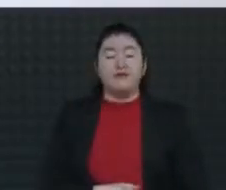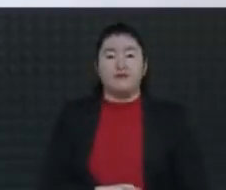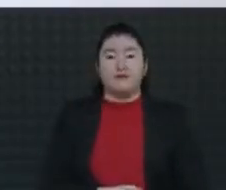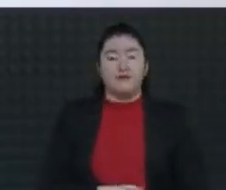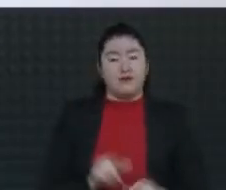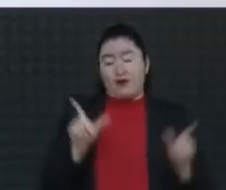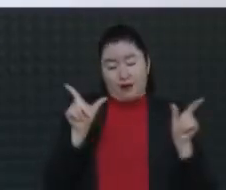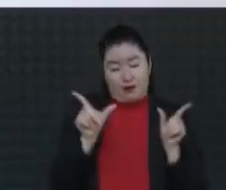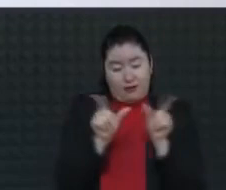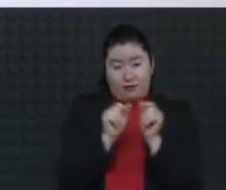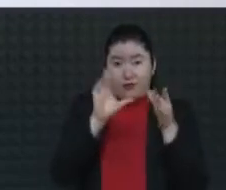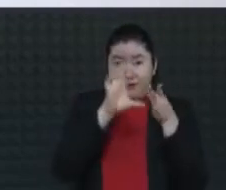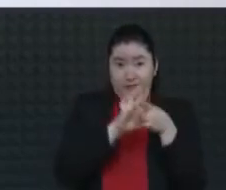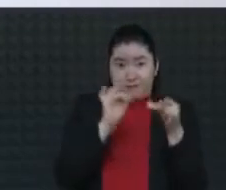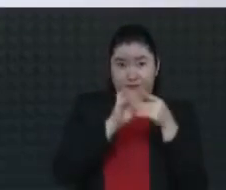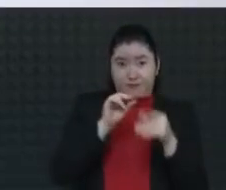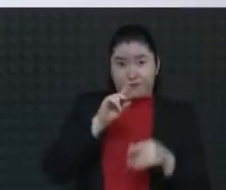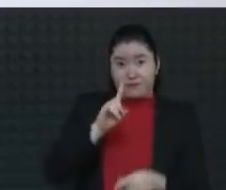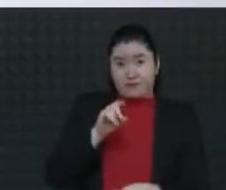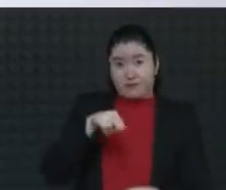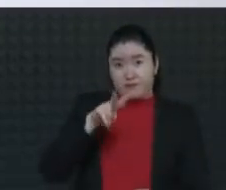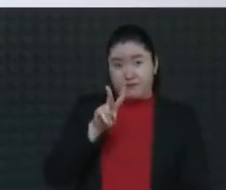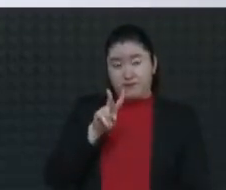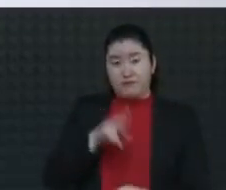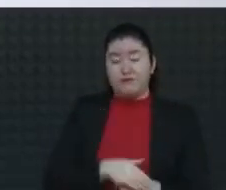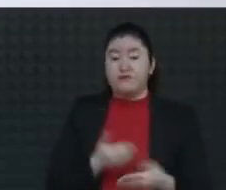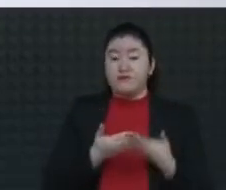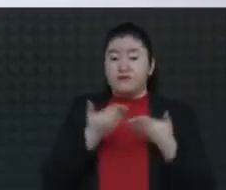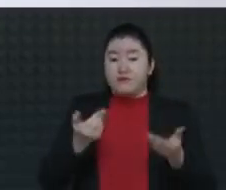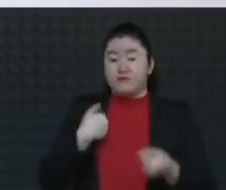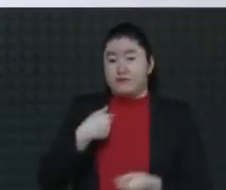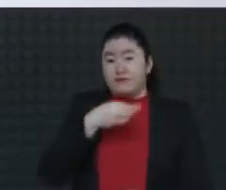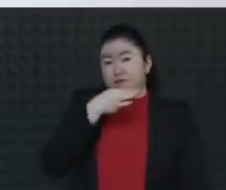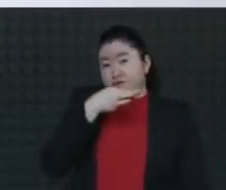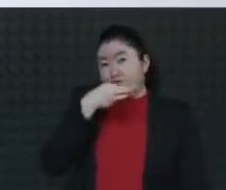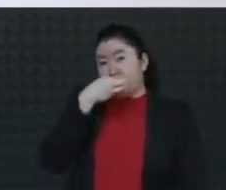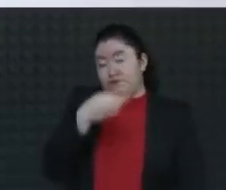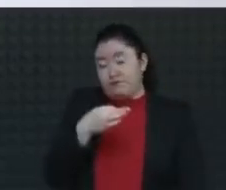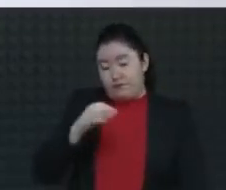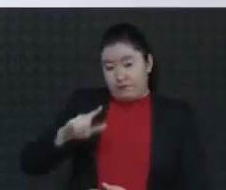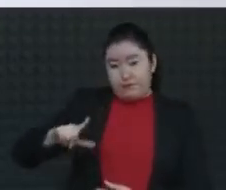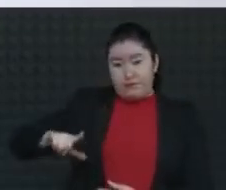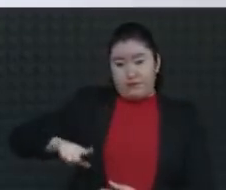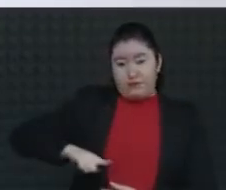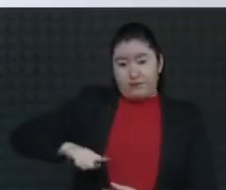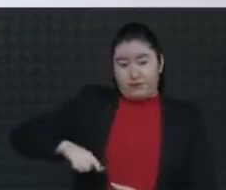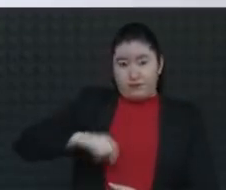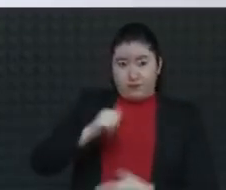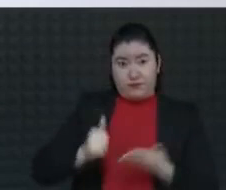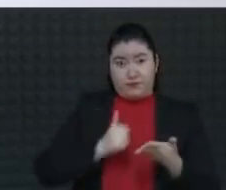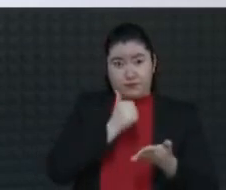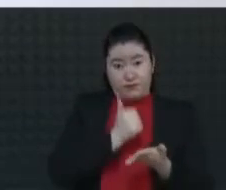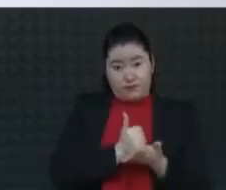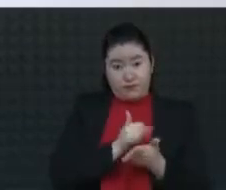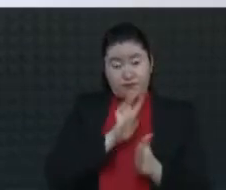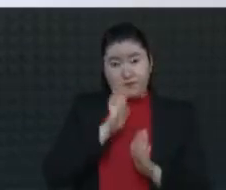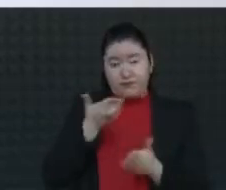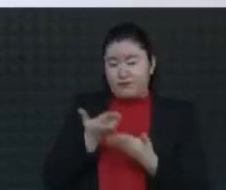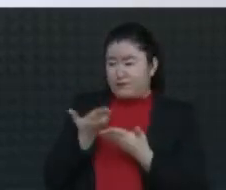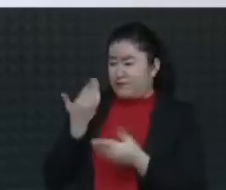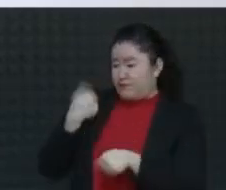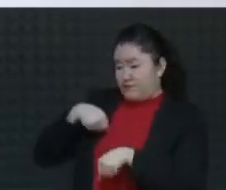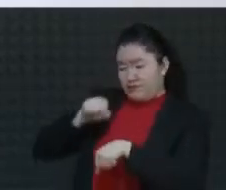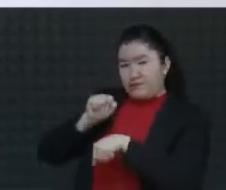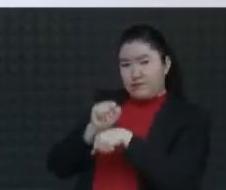de DNB y a continuación les informo que ya el gobierno de la ciudad, como se comentó la